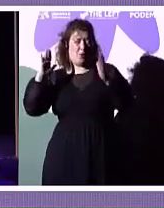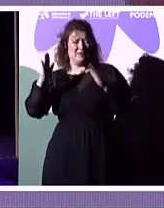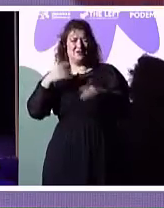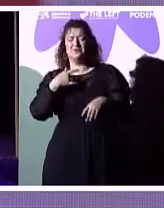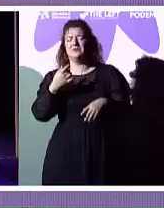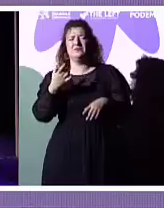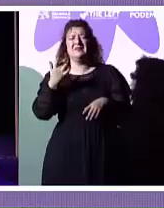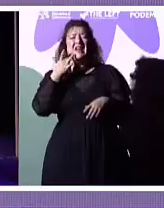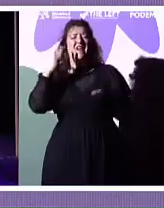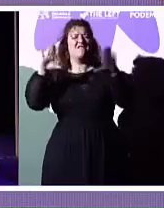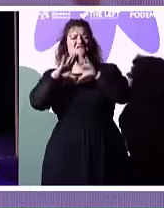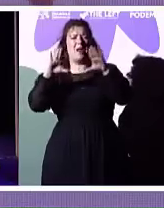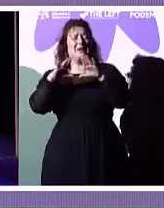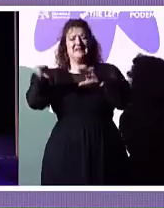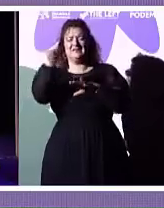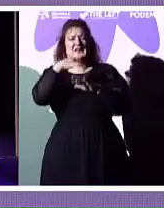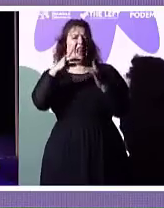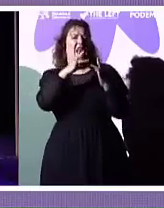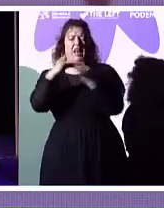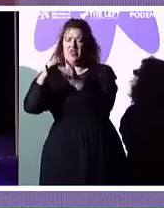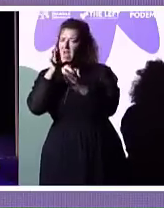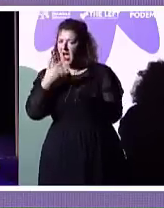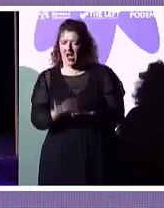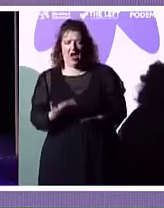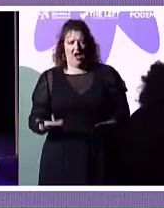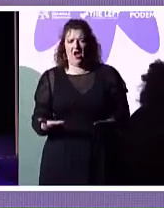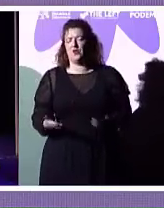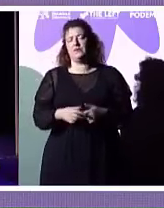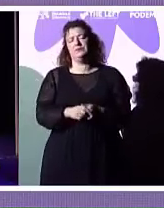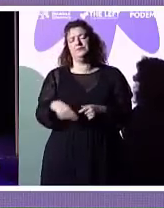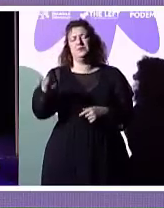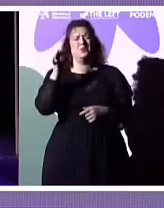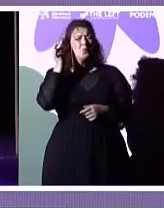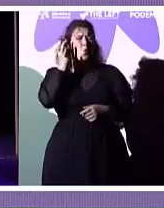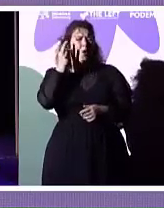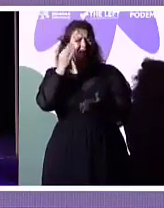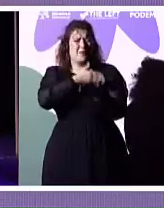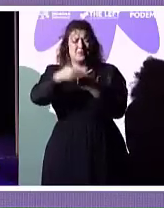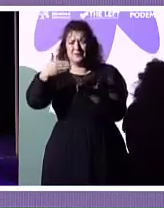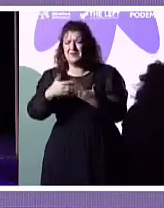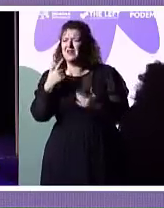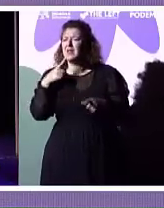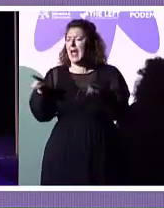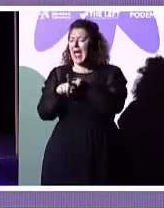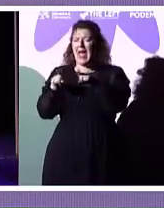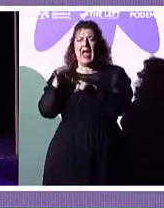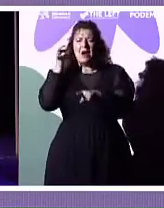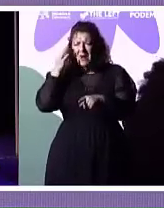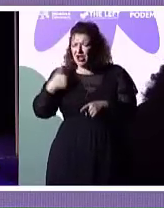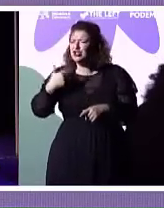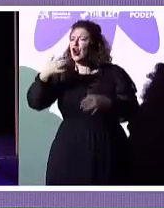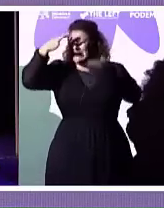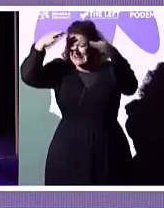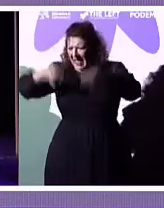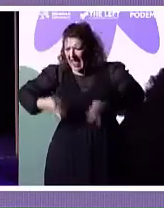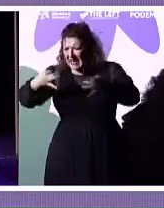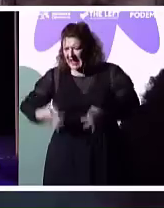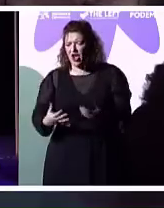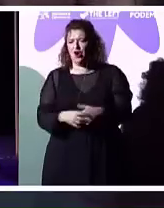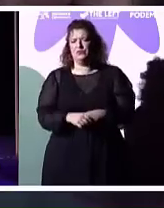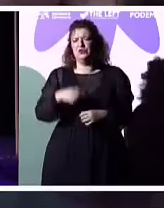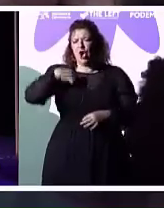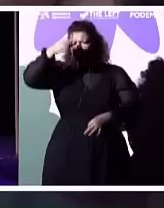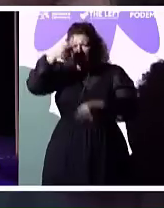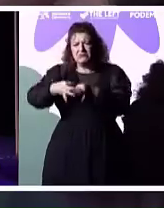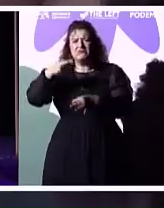movimiento feminista millones de mujeres diciendo hermana yo sí te creo diciendo